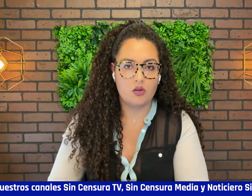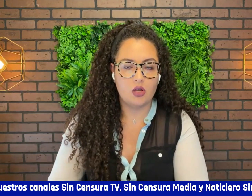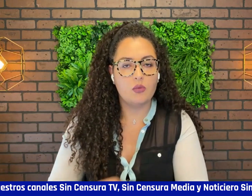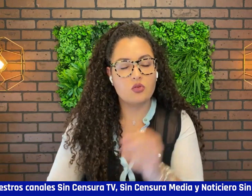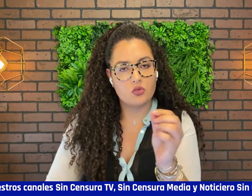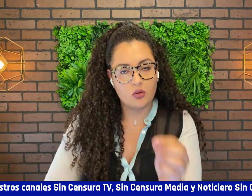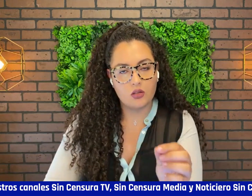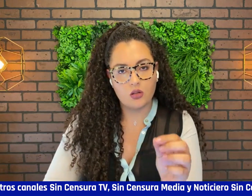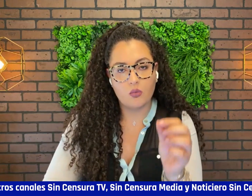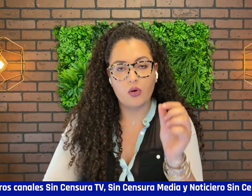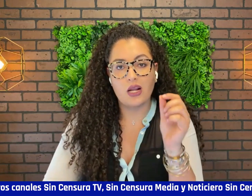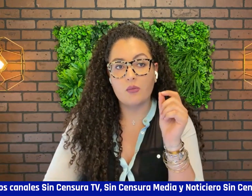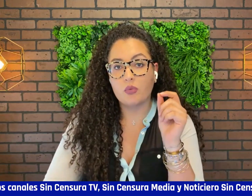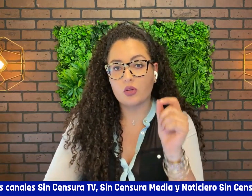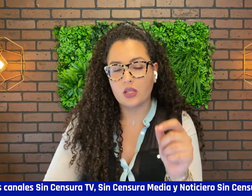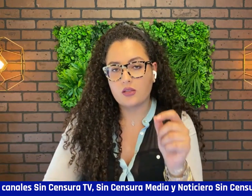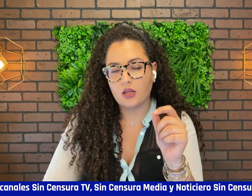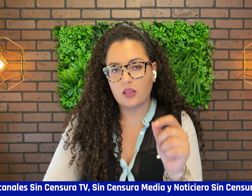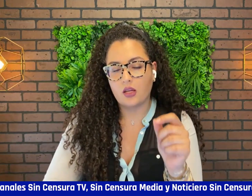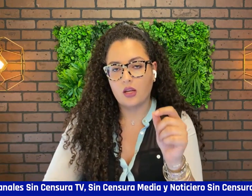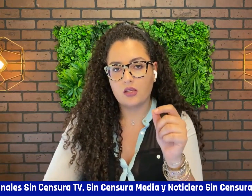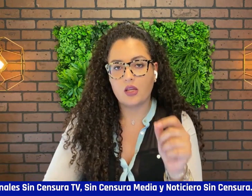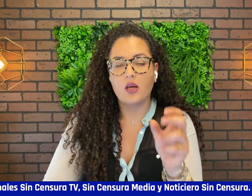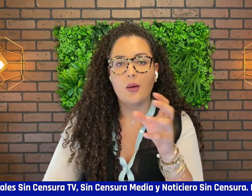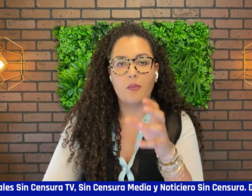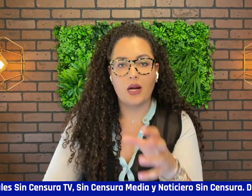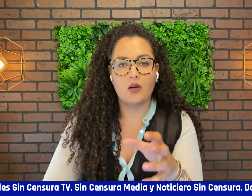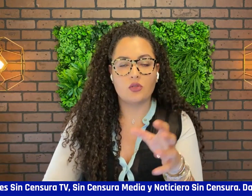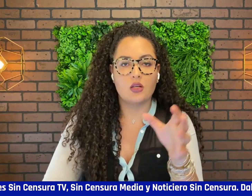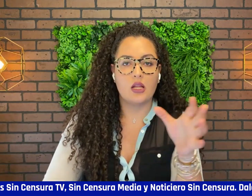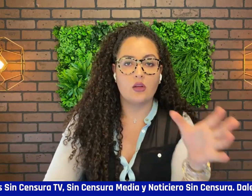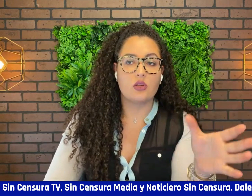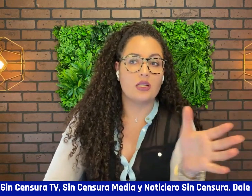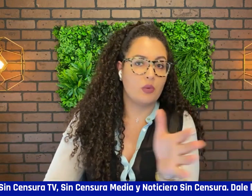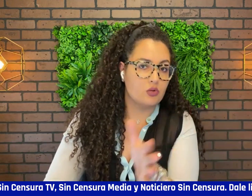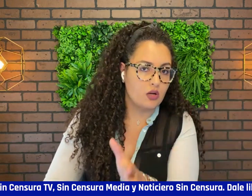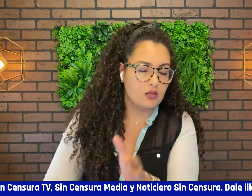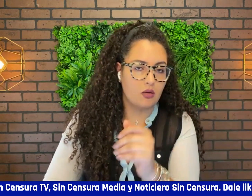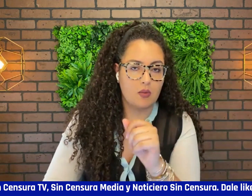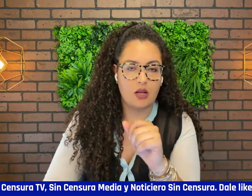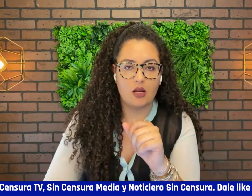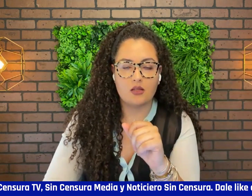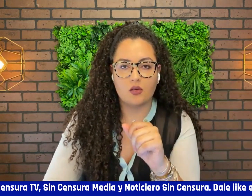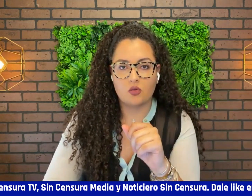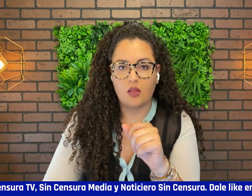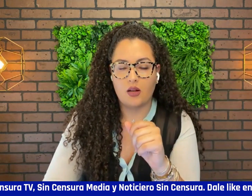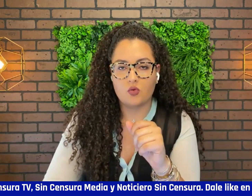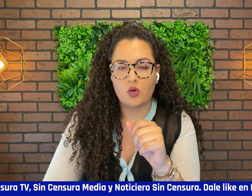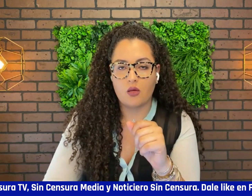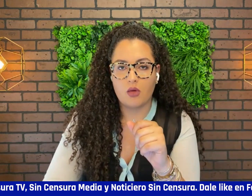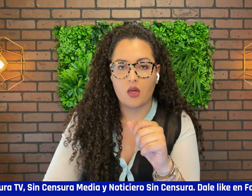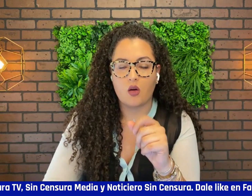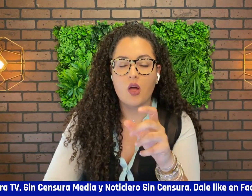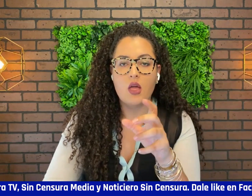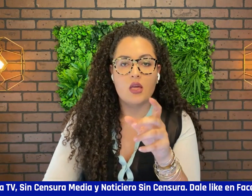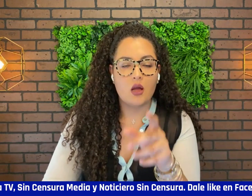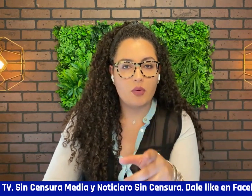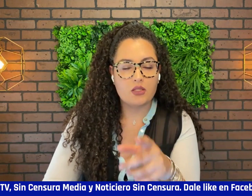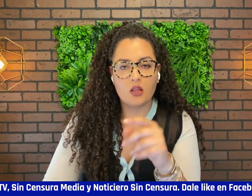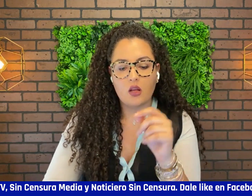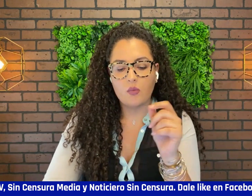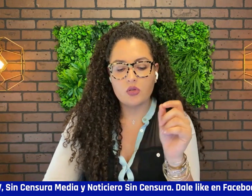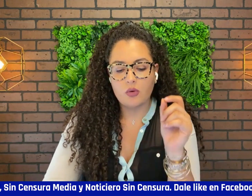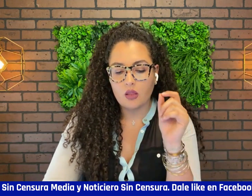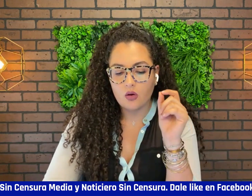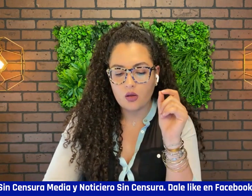el Metro Olivos, sobre todo por la importancia que tiene este para los traslados de las personas que viven en esta zona de la Ciudad de México. Y